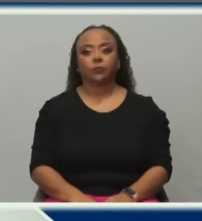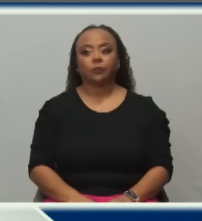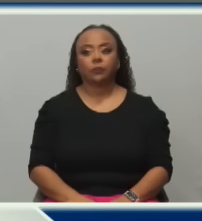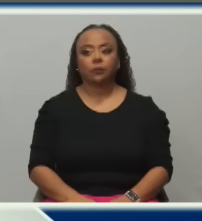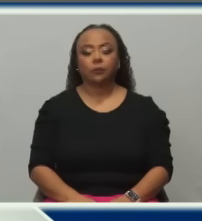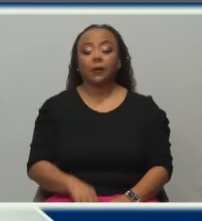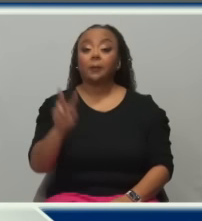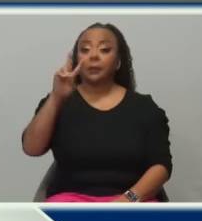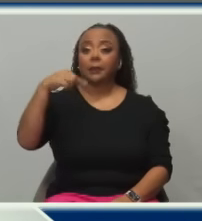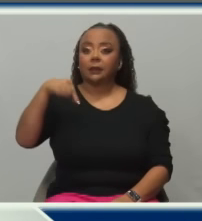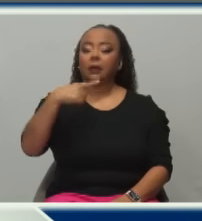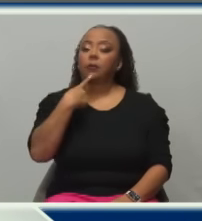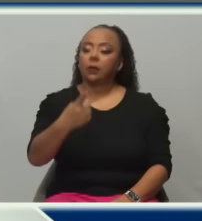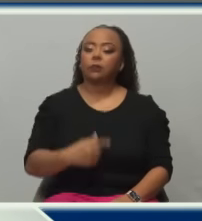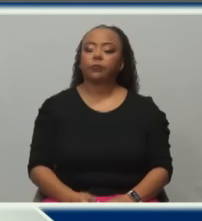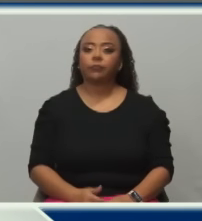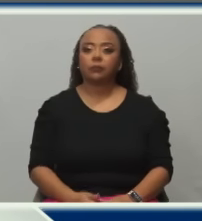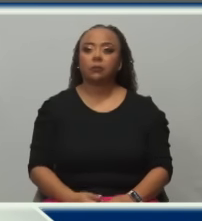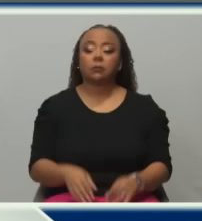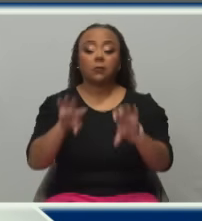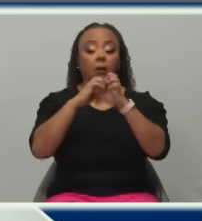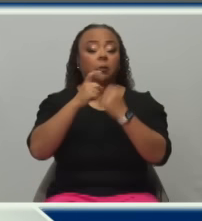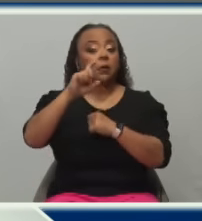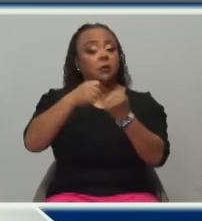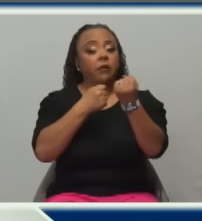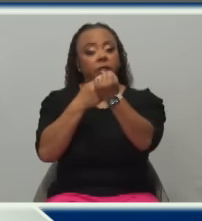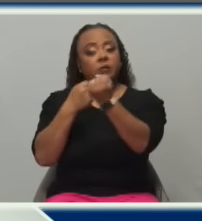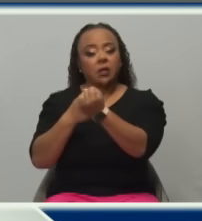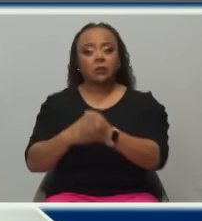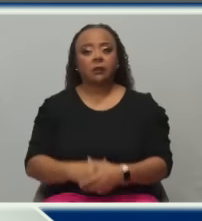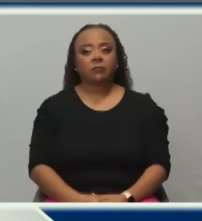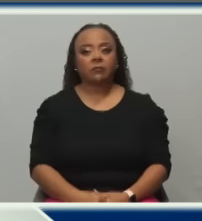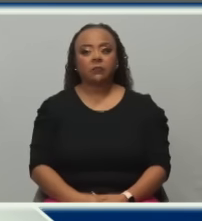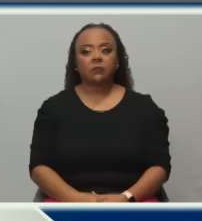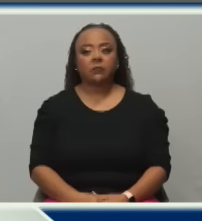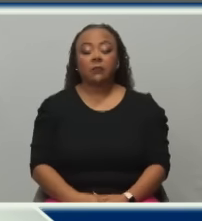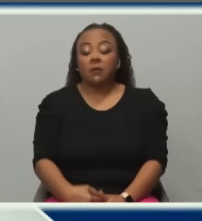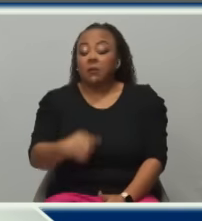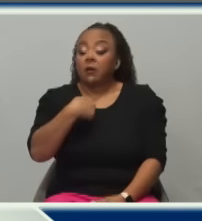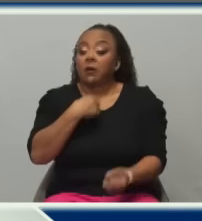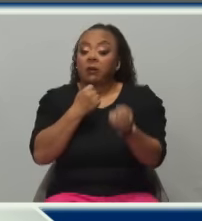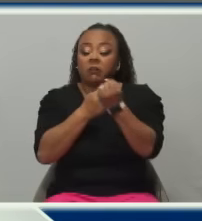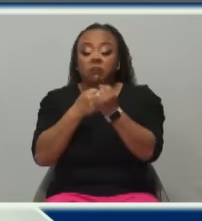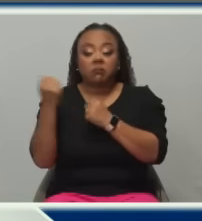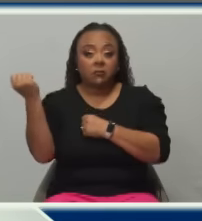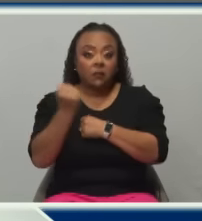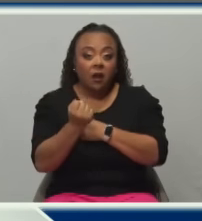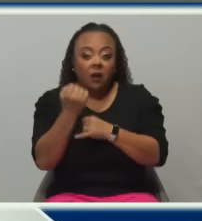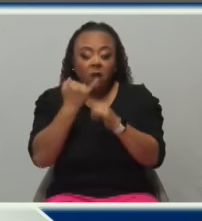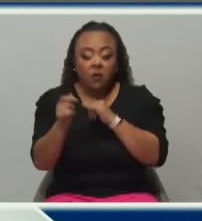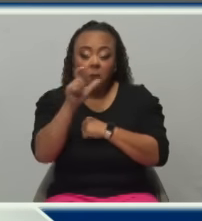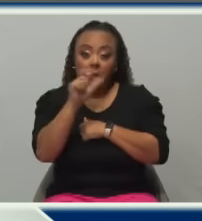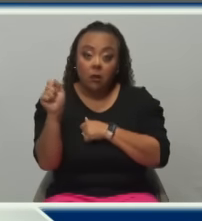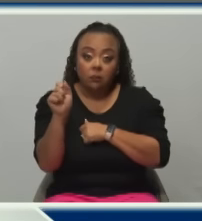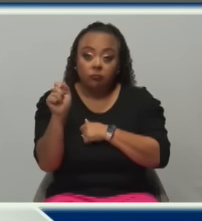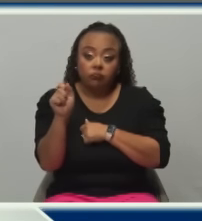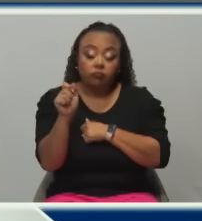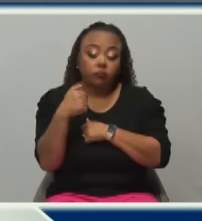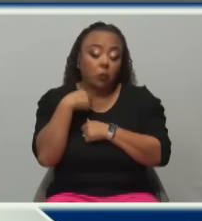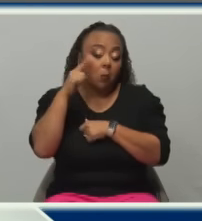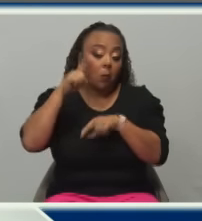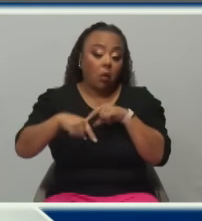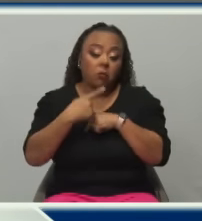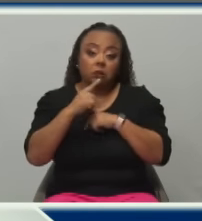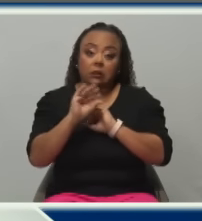Vladimir Quesada lo ha dicho el equipo necesita reforzarse eh yo de los refuerzos que ha traído en el último mes poco puedo decir